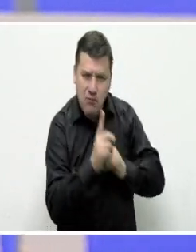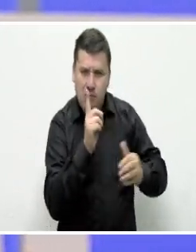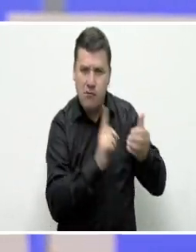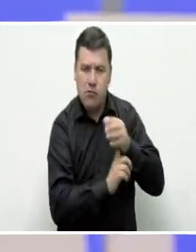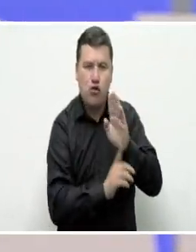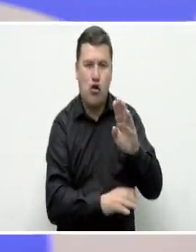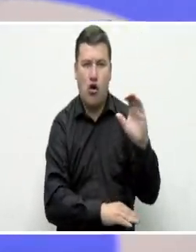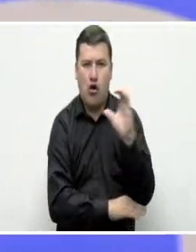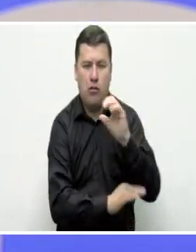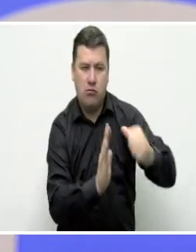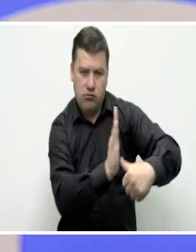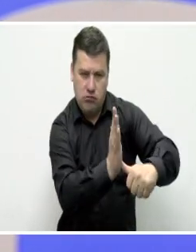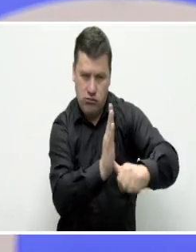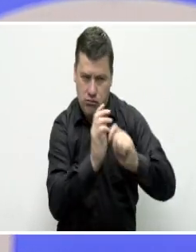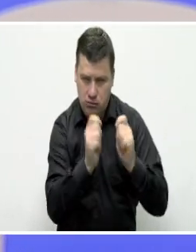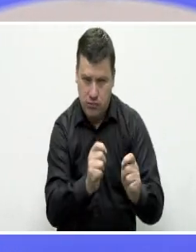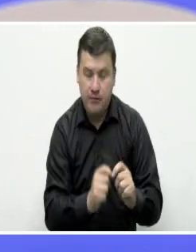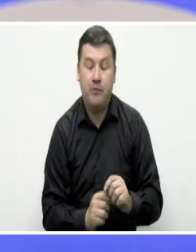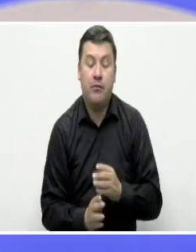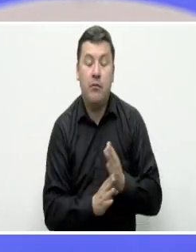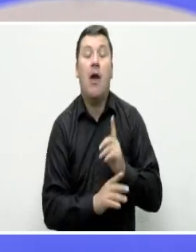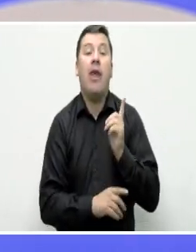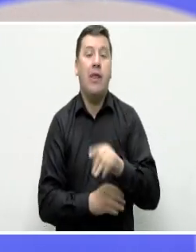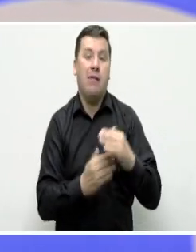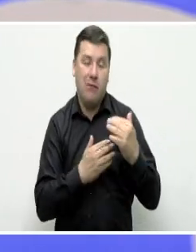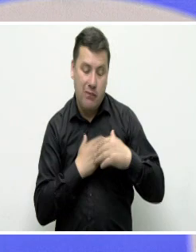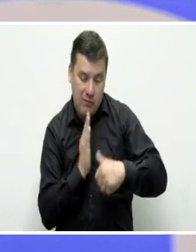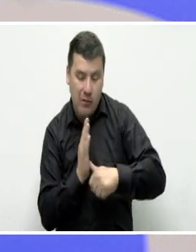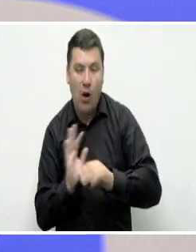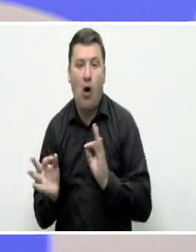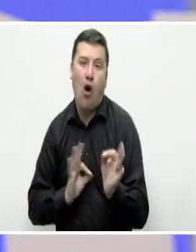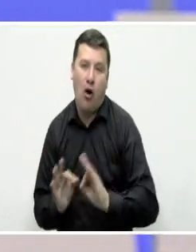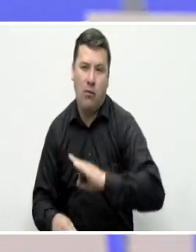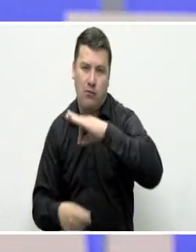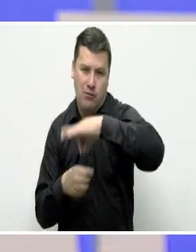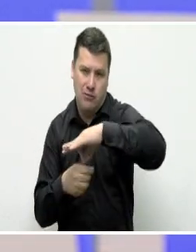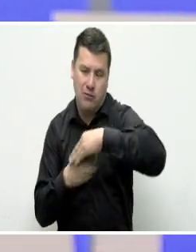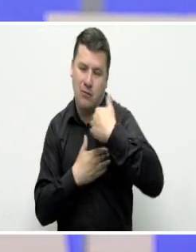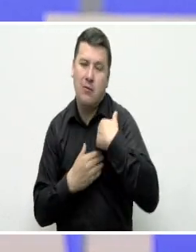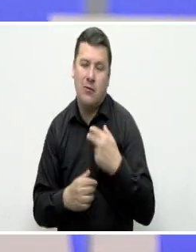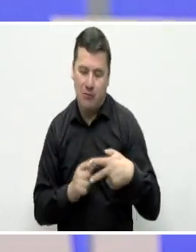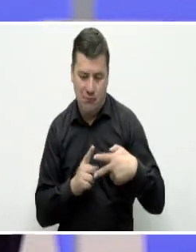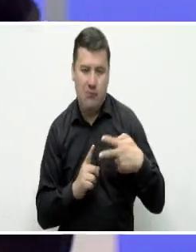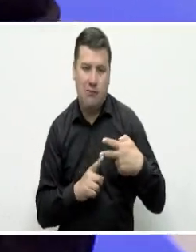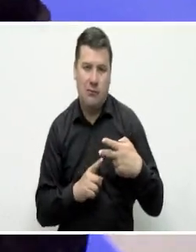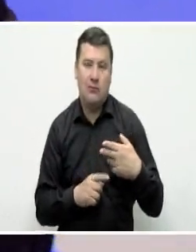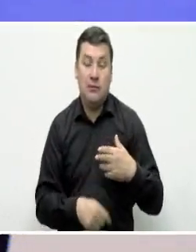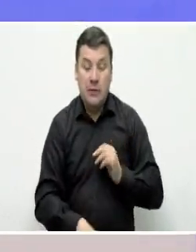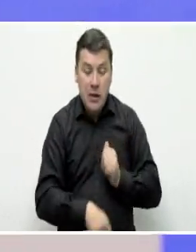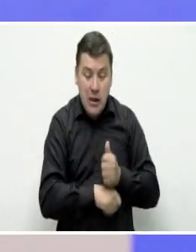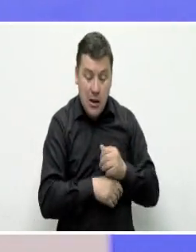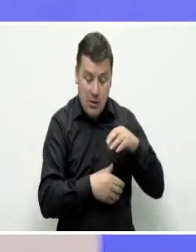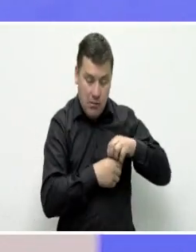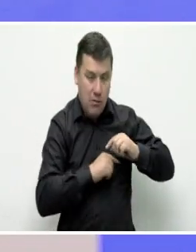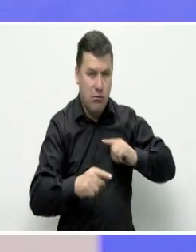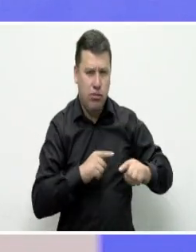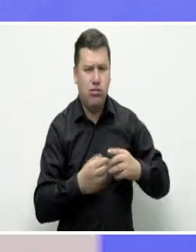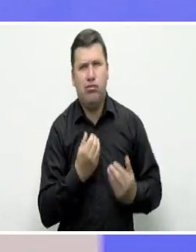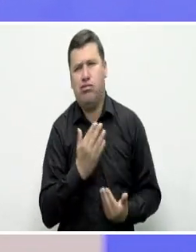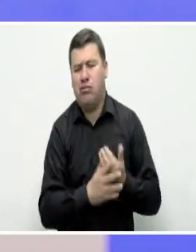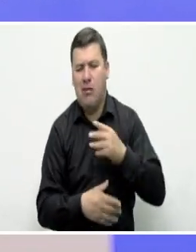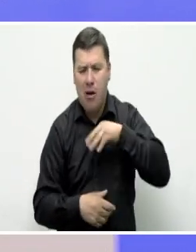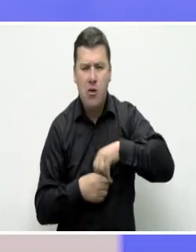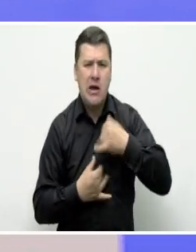los colombianos y la organización de los procesos electorales, además que en sus tareas administrativas requiere de mucha